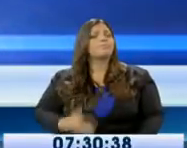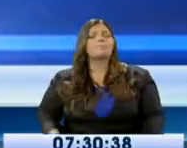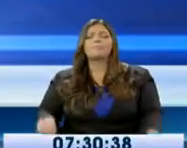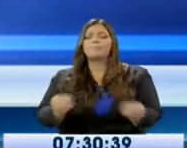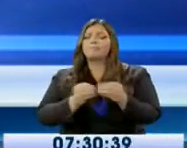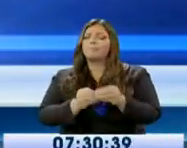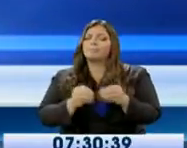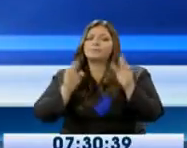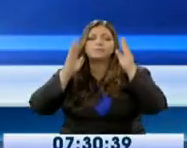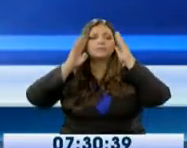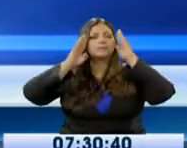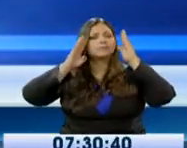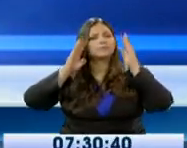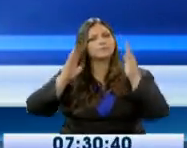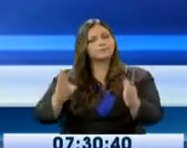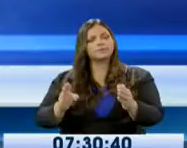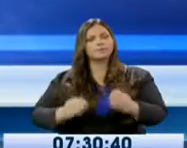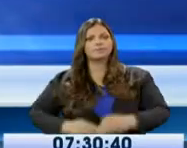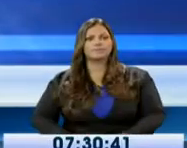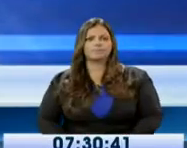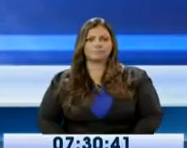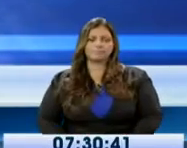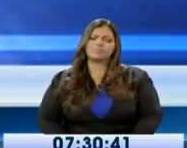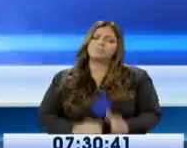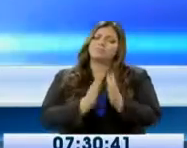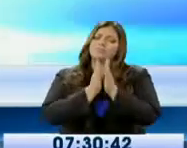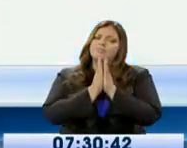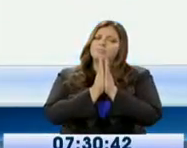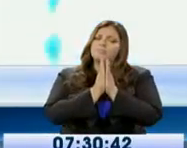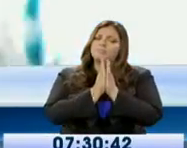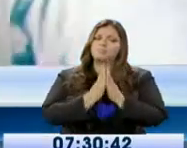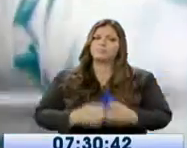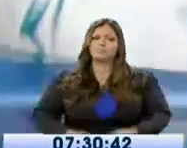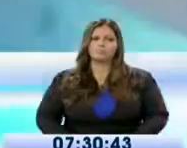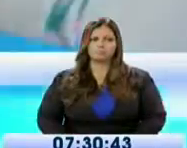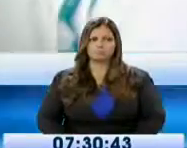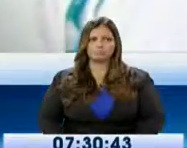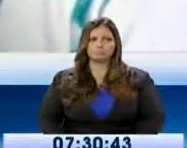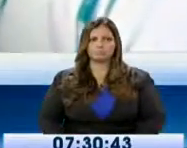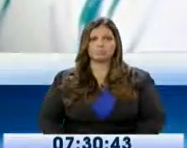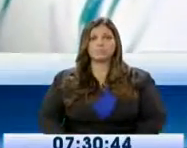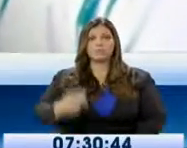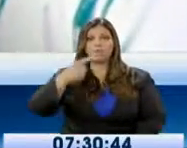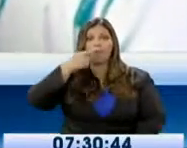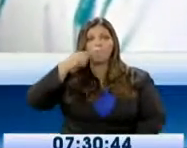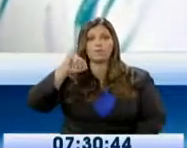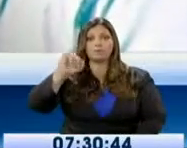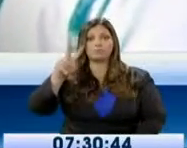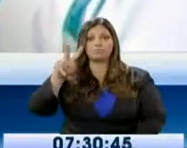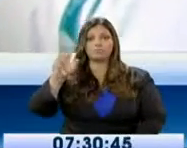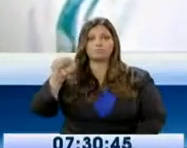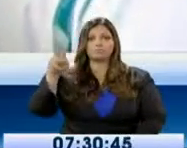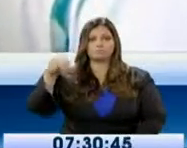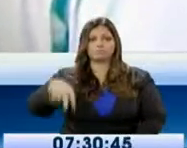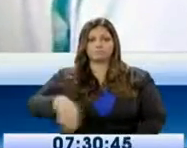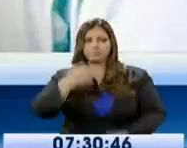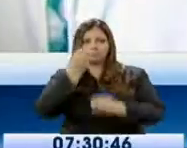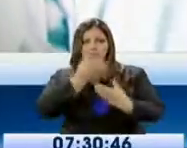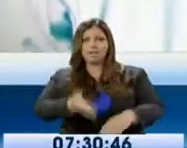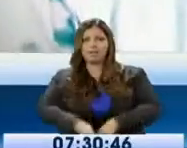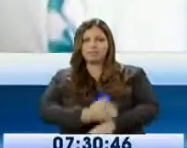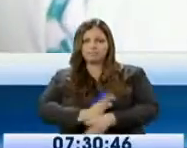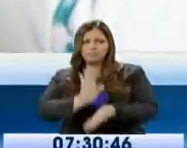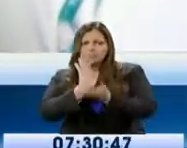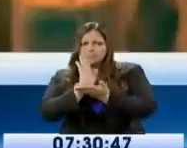esto, a esta petición que le está haciendo a la ciudadanía. Iván Reyes, por ejemplo, asegura haber presenciado un robo de